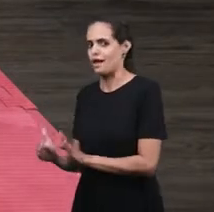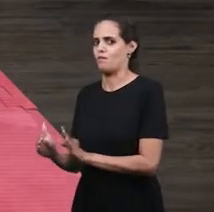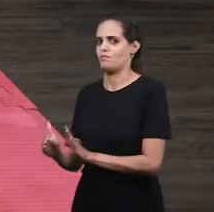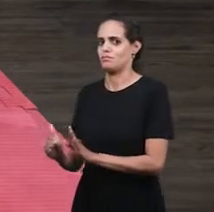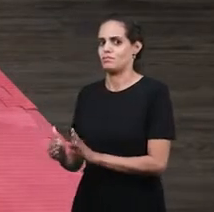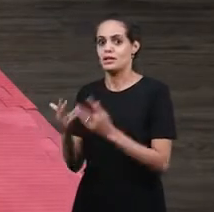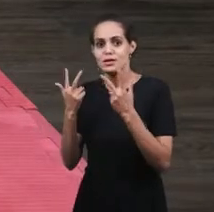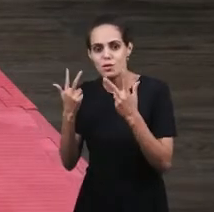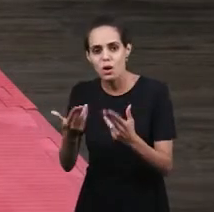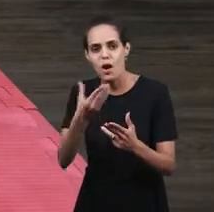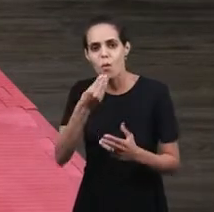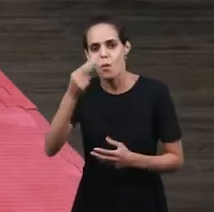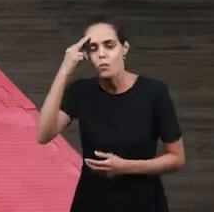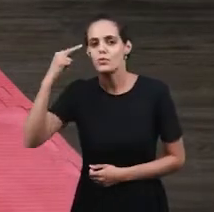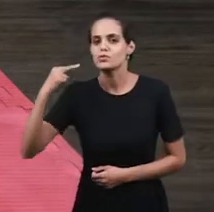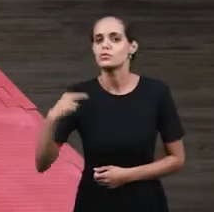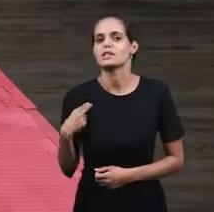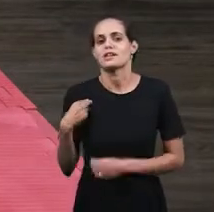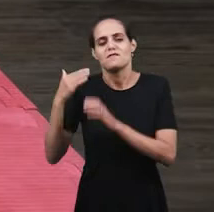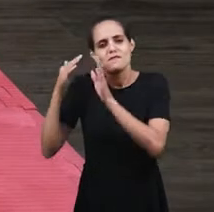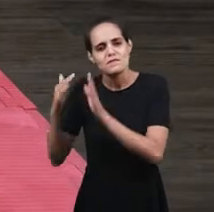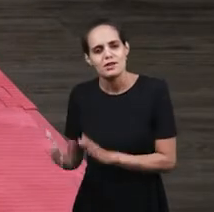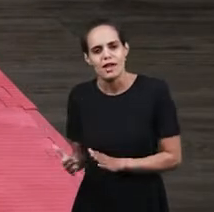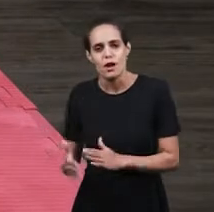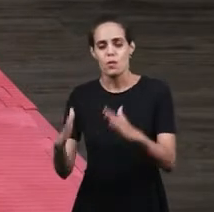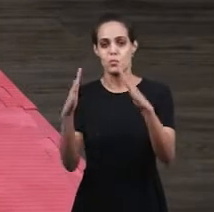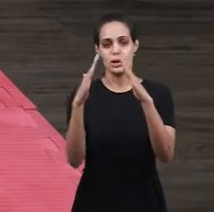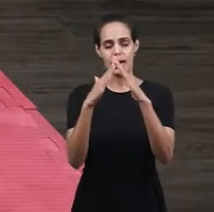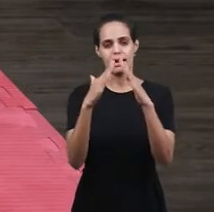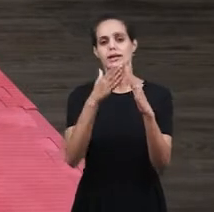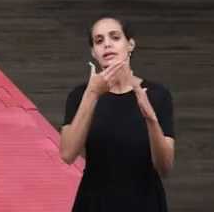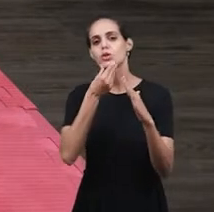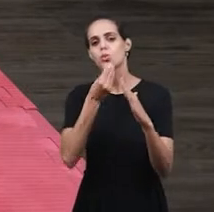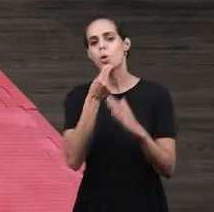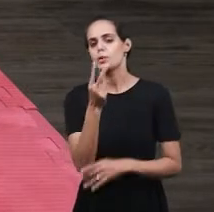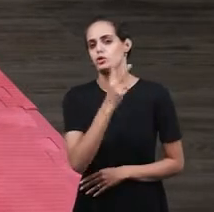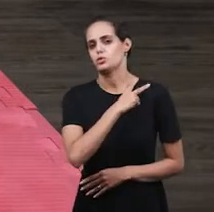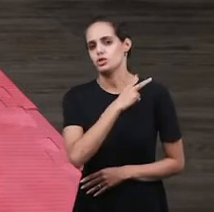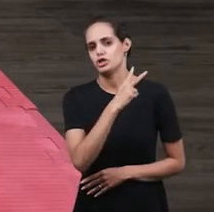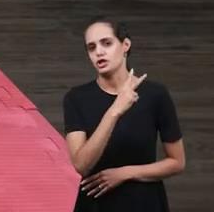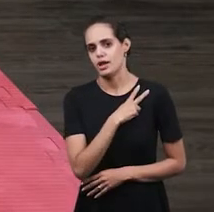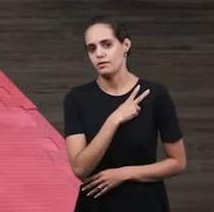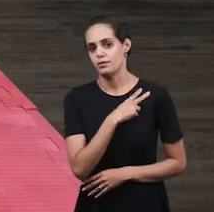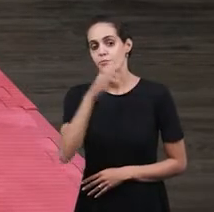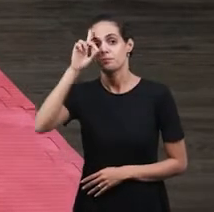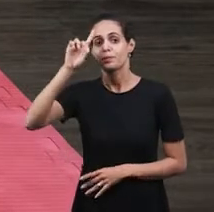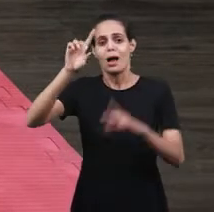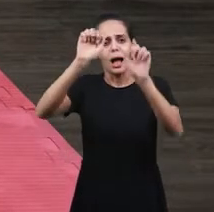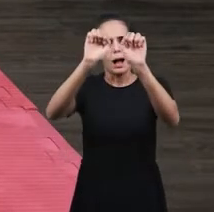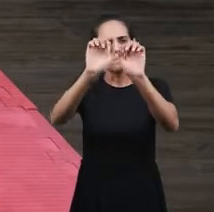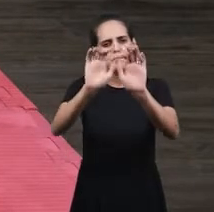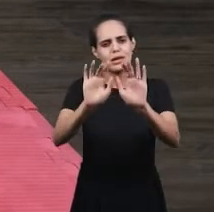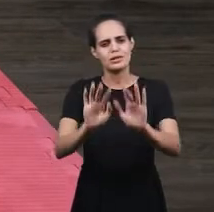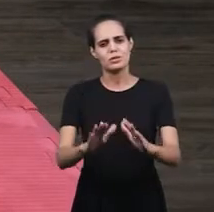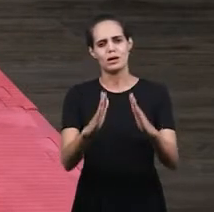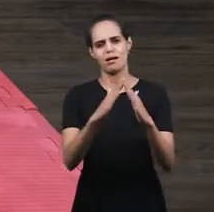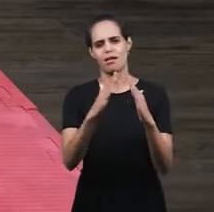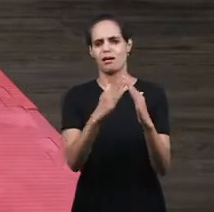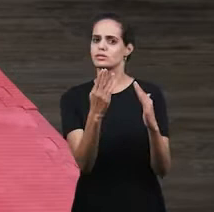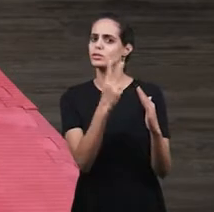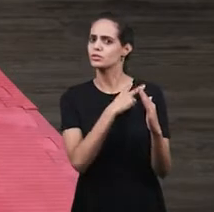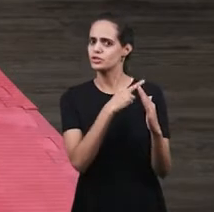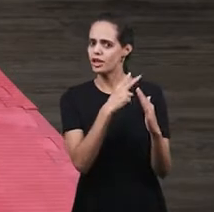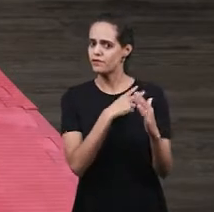de José, cuando él estaba en la casa de Potifar, Dios bendijo esa casa.